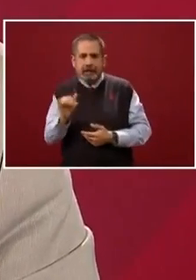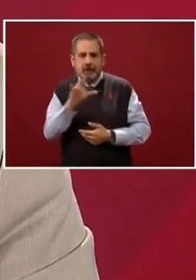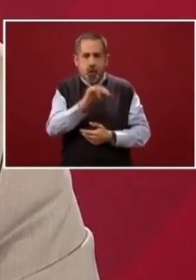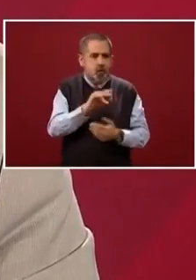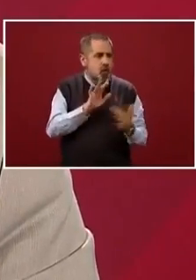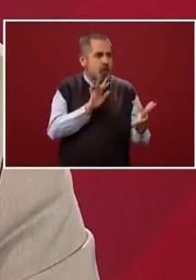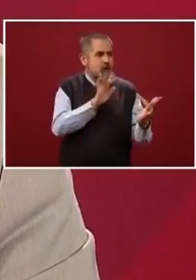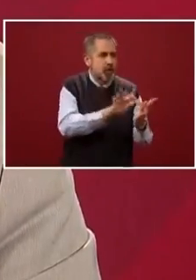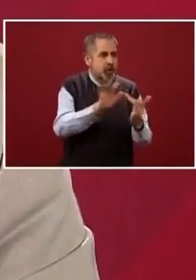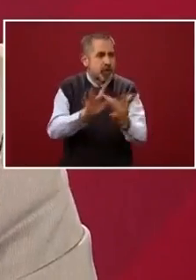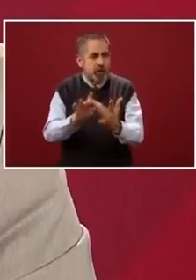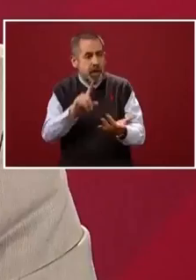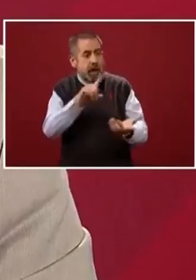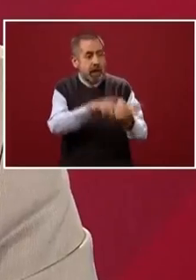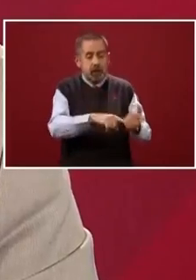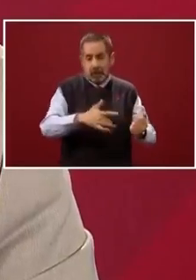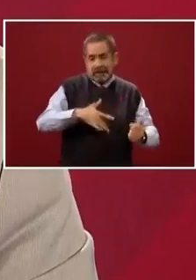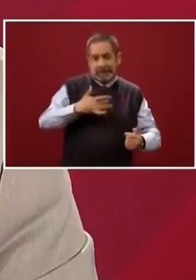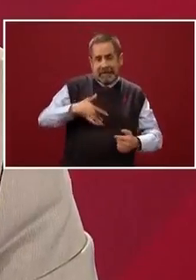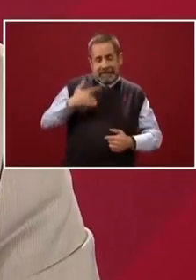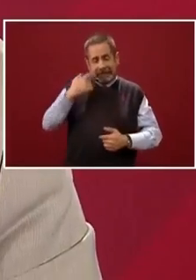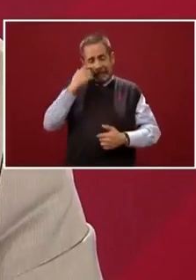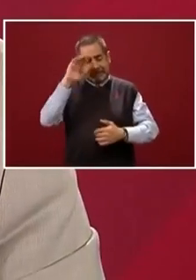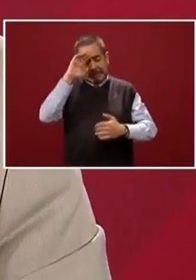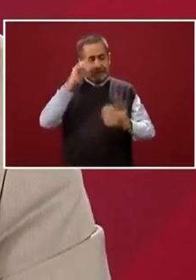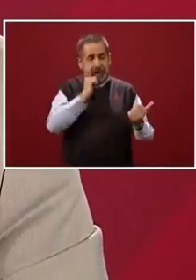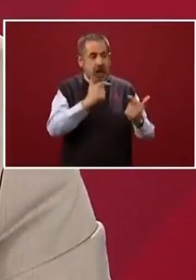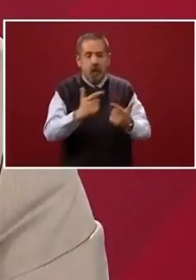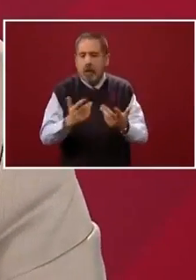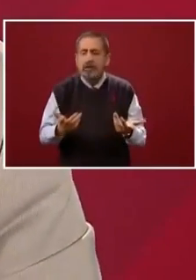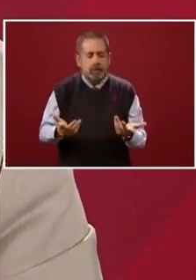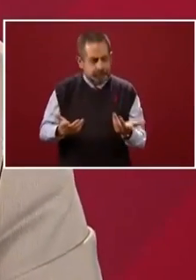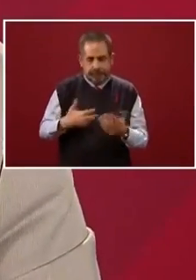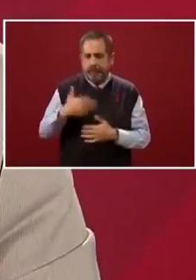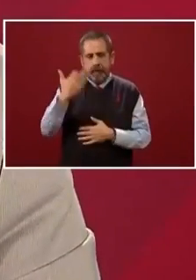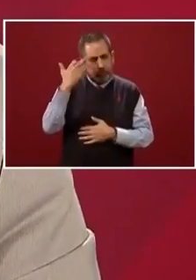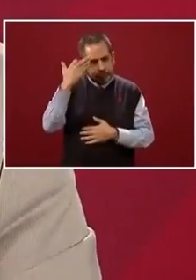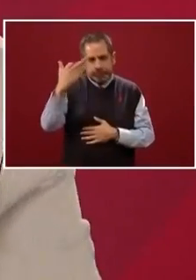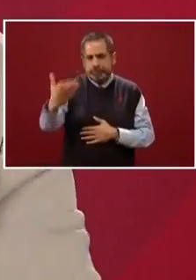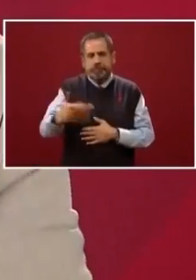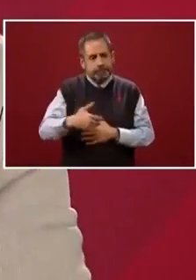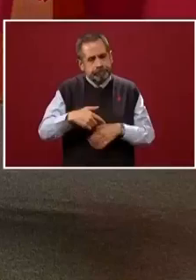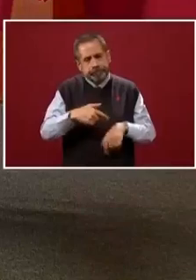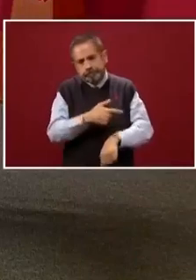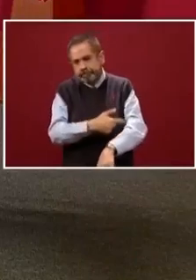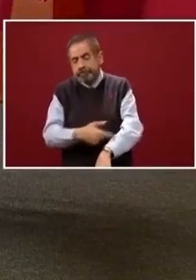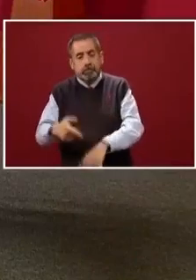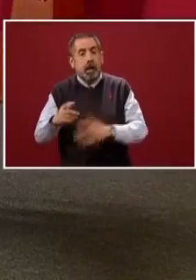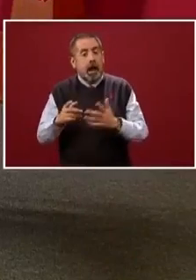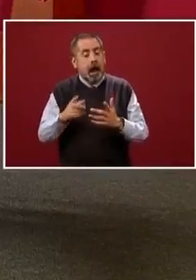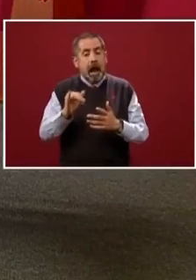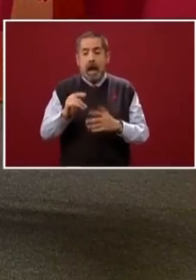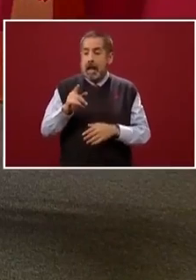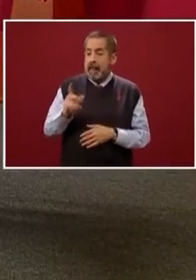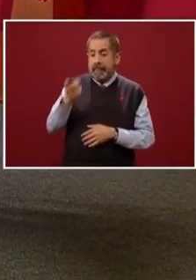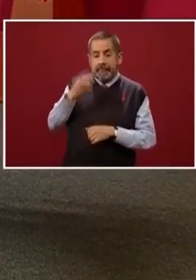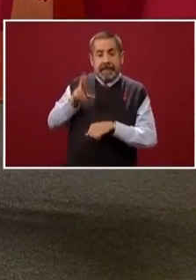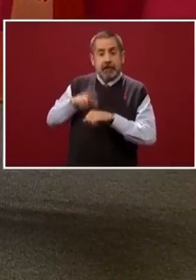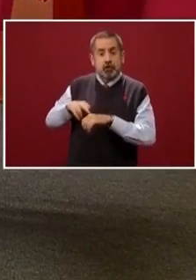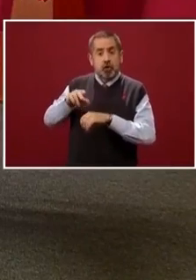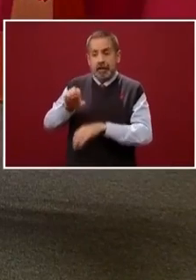que se volvieron sintomáticos, si estos se confirmaron, dónde están. Es todo un trabajo de seguimiento que sí se hace desde la Dirección General de